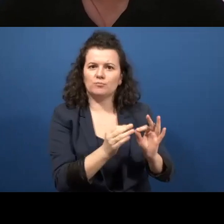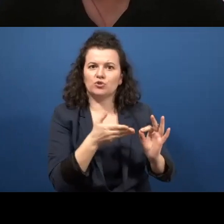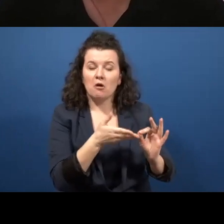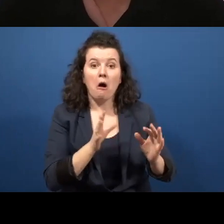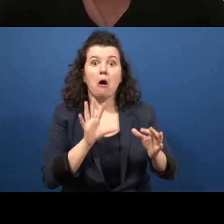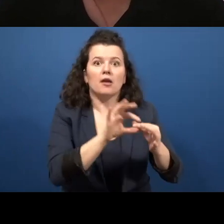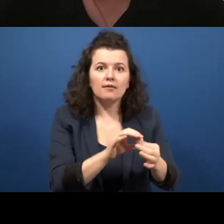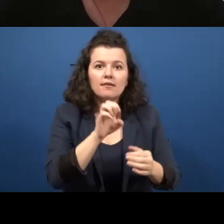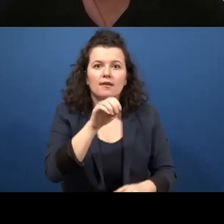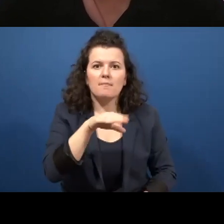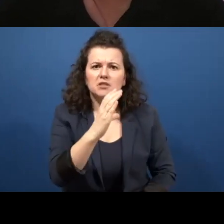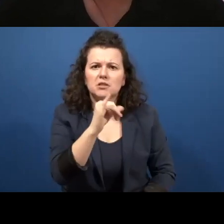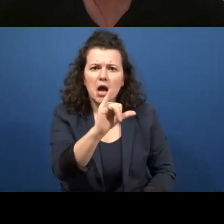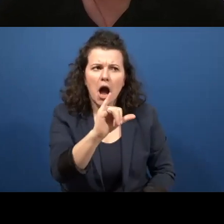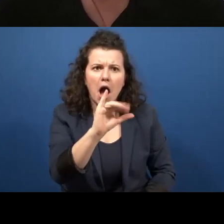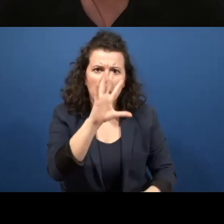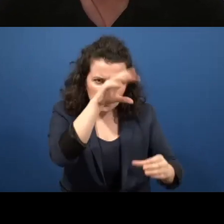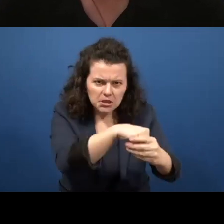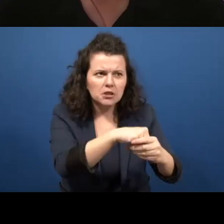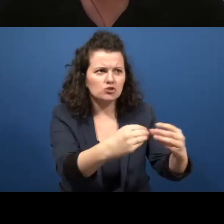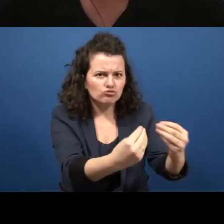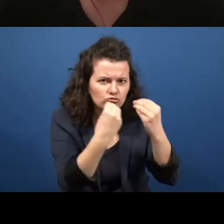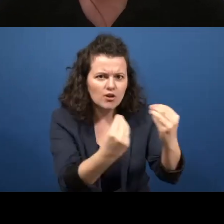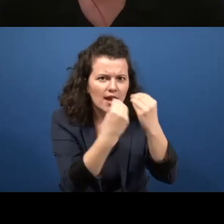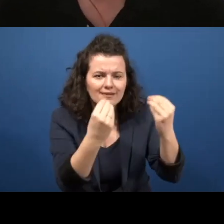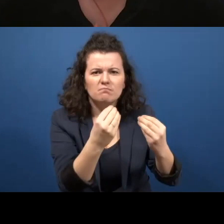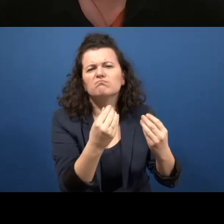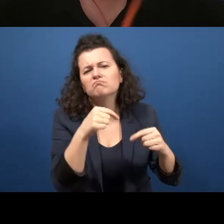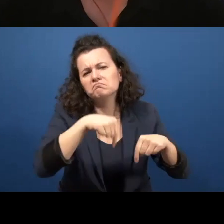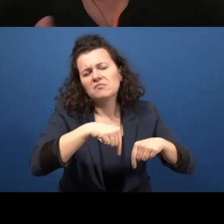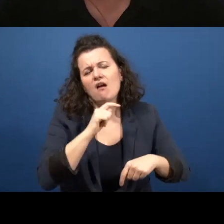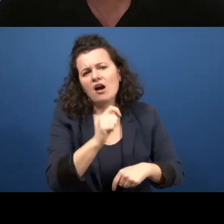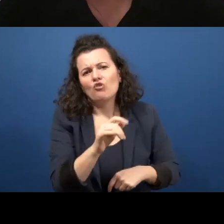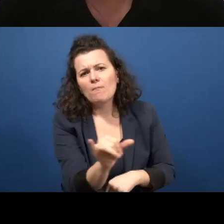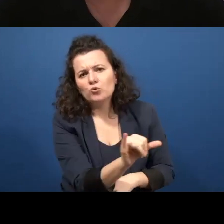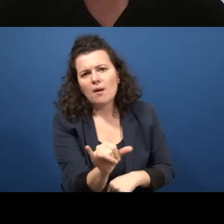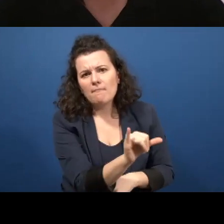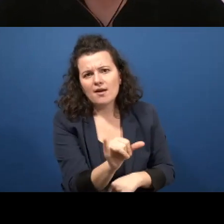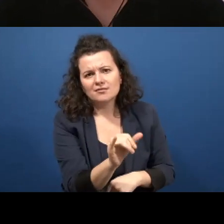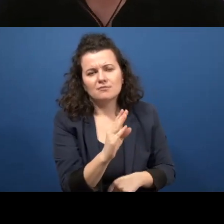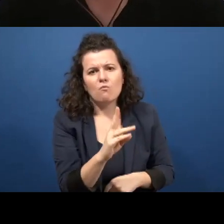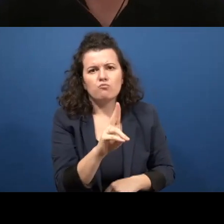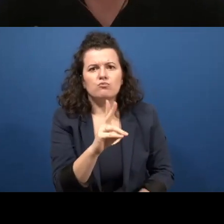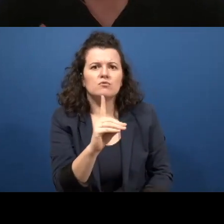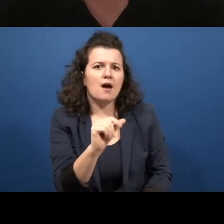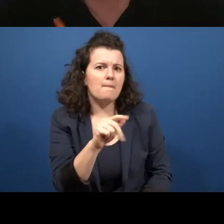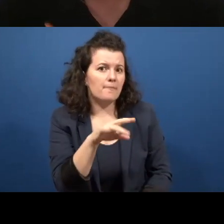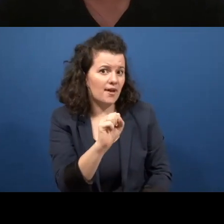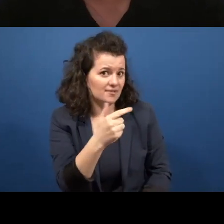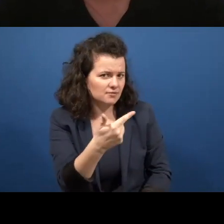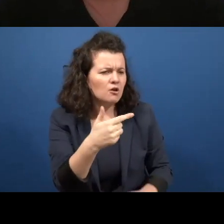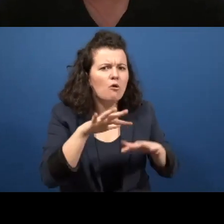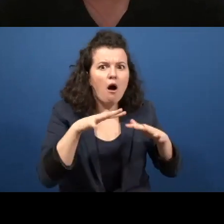de signos en el Máster Europeo en Interpretación de Conferencias y mi experiencia